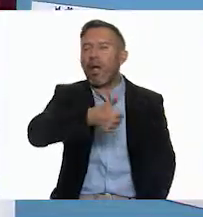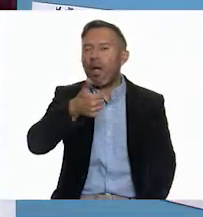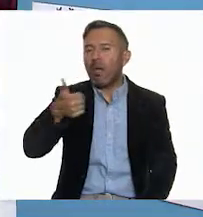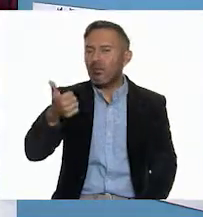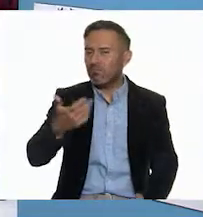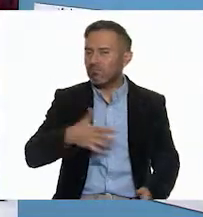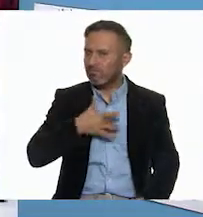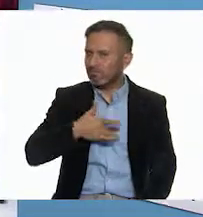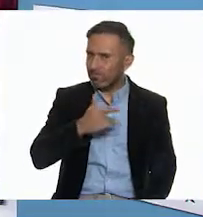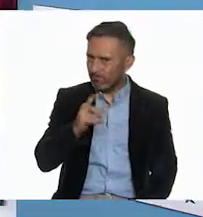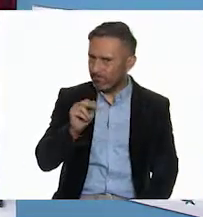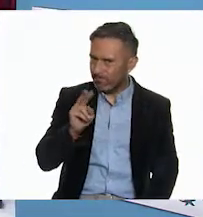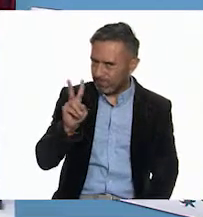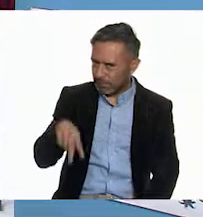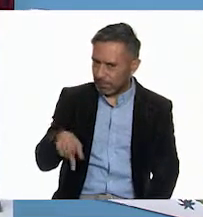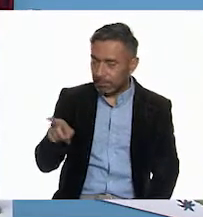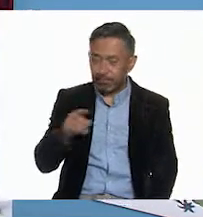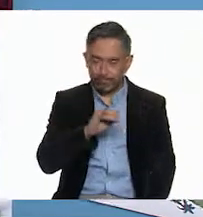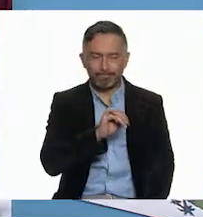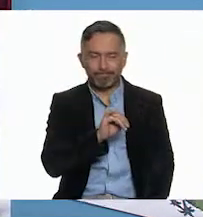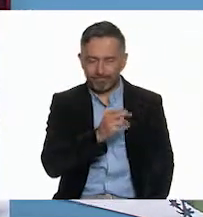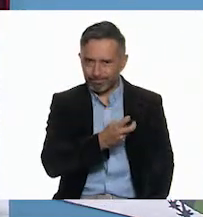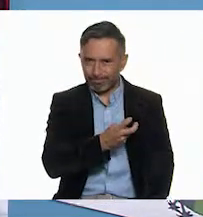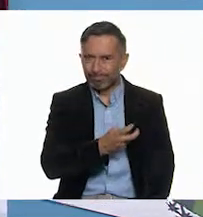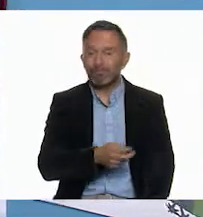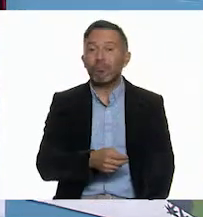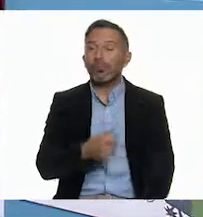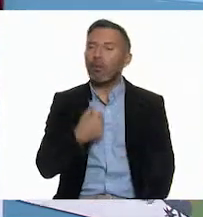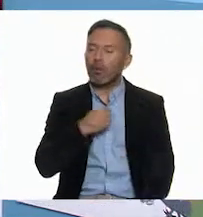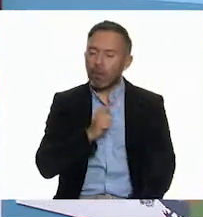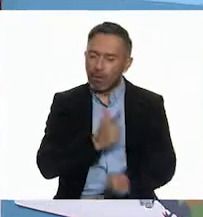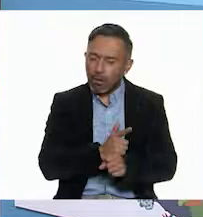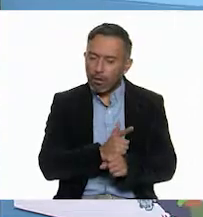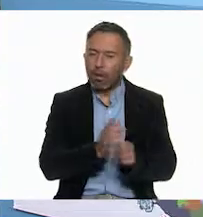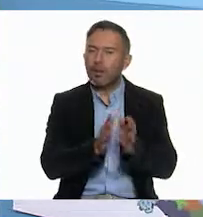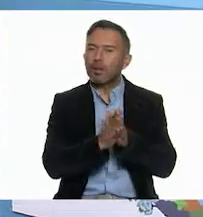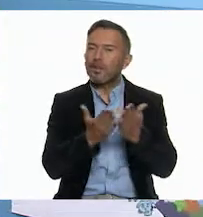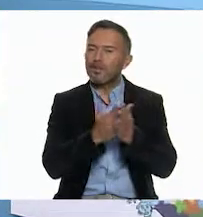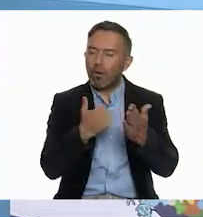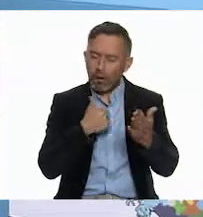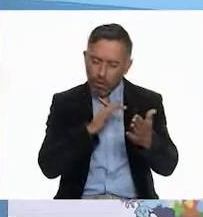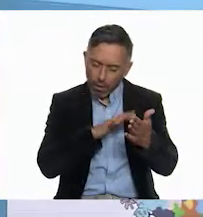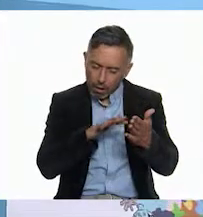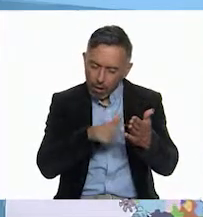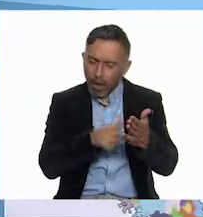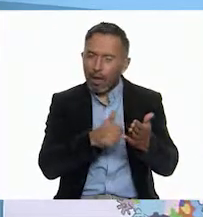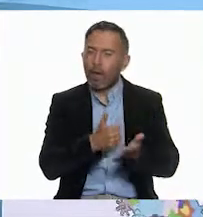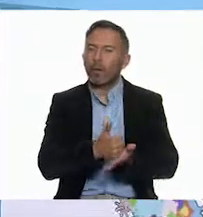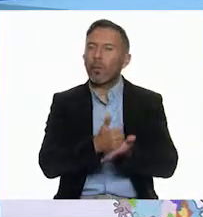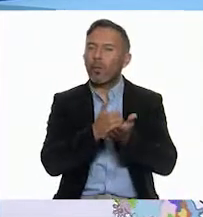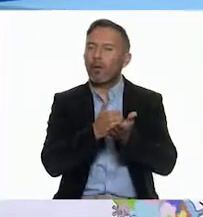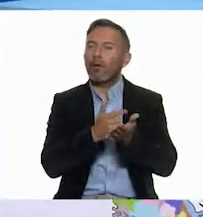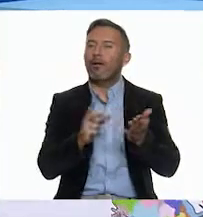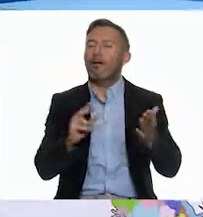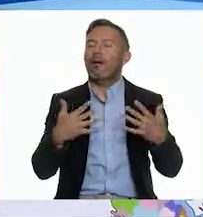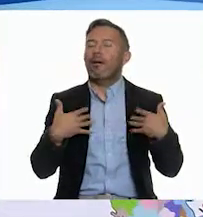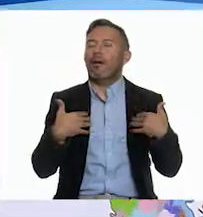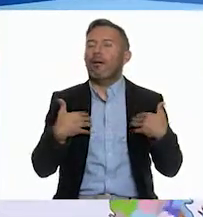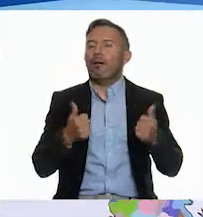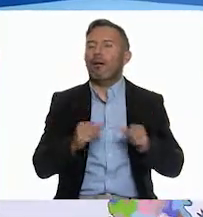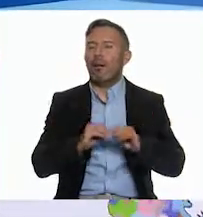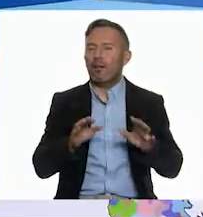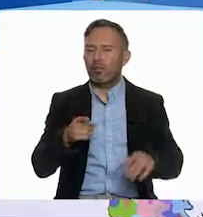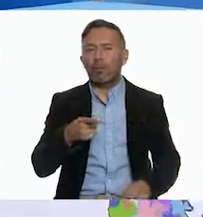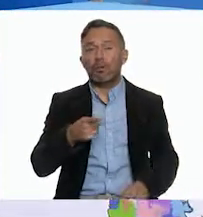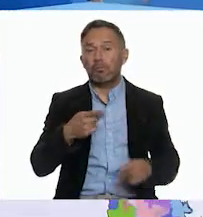María. Yo me he dado cuenta de que la literatura también nos permite ayudar a comprender un poco la forma de ser